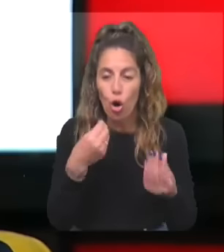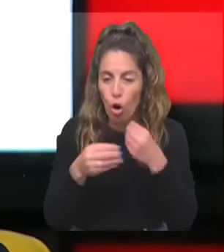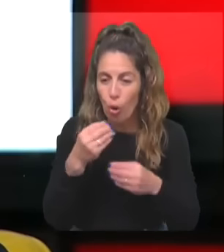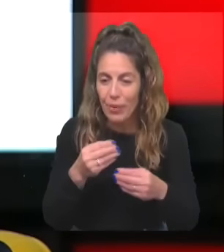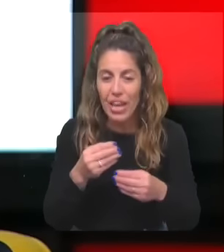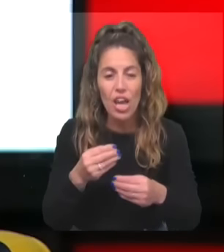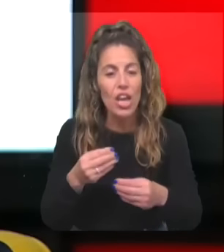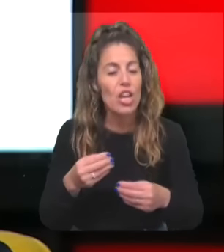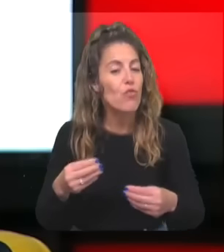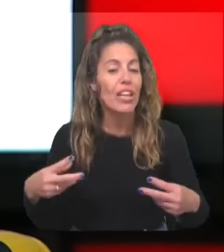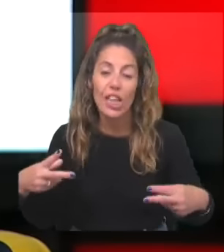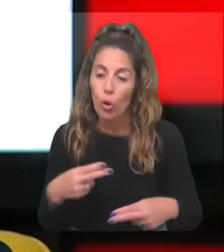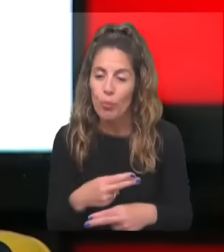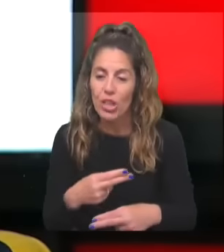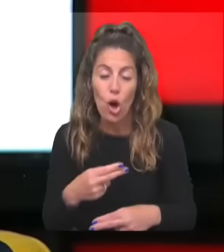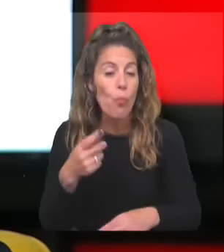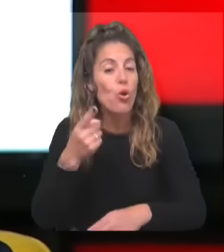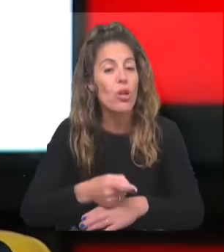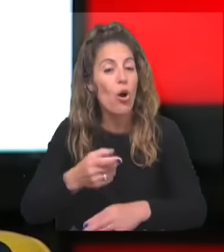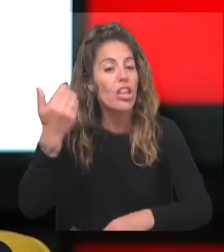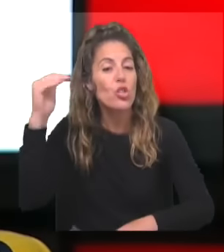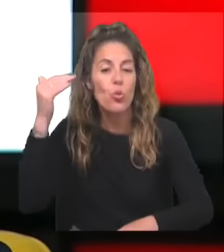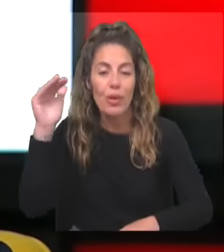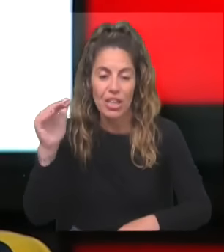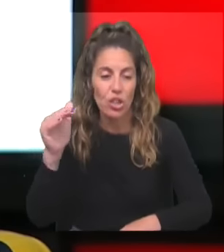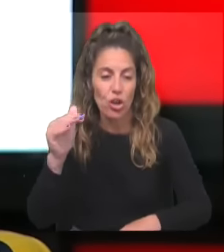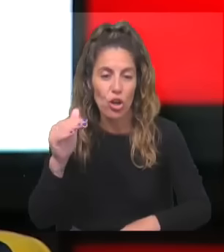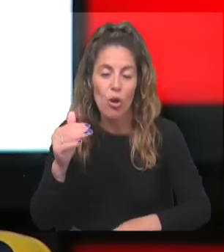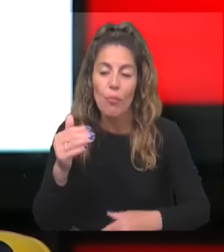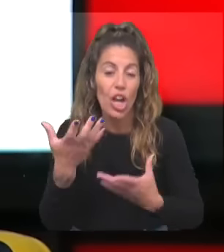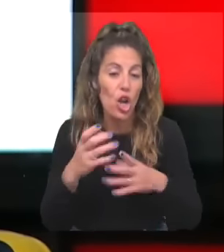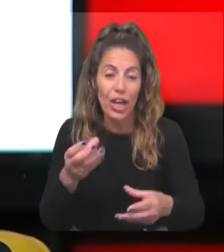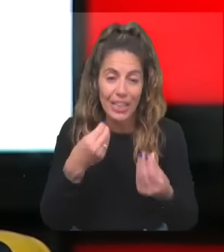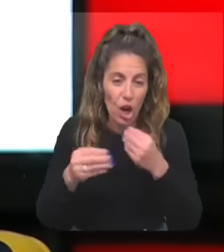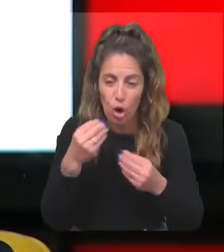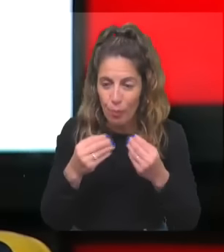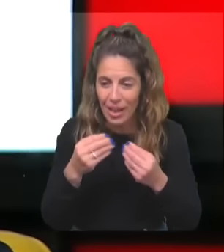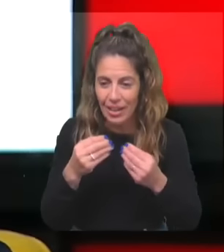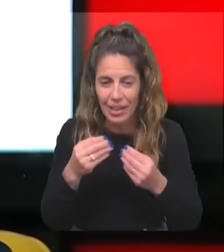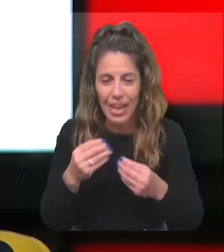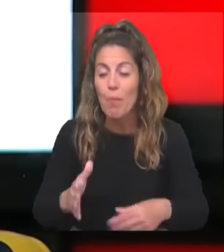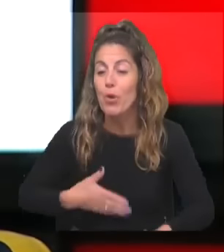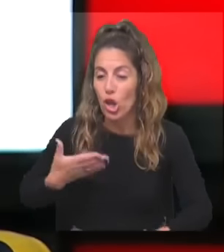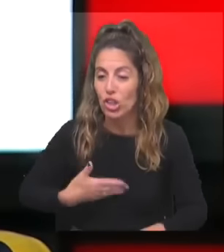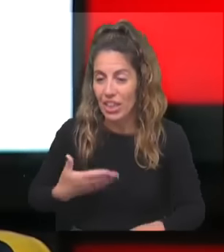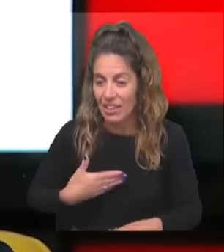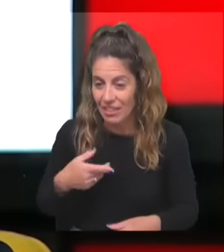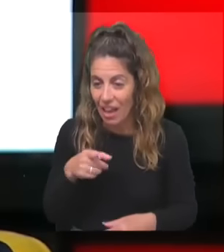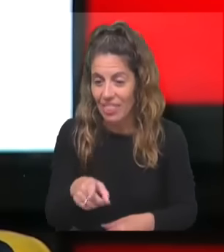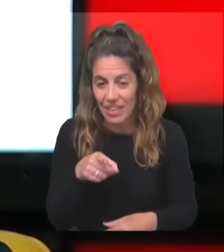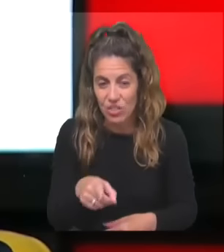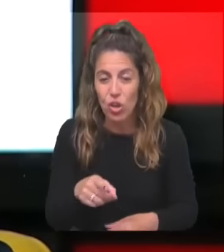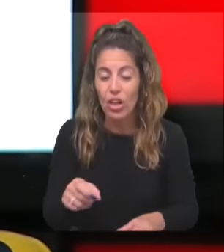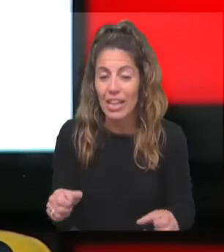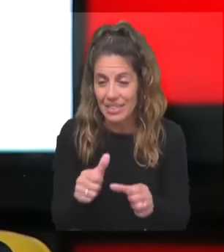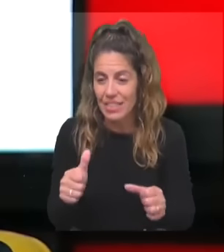una orden superior de la jerarquía de la Iglesia, que lo combinó a levantar ese ayuno, sí, ¿no? Sí. Pero le